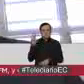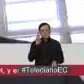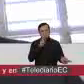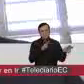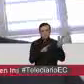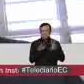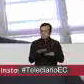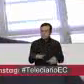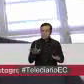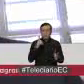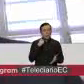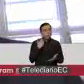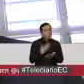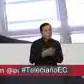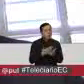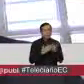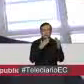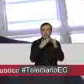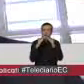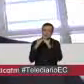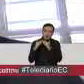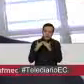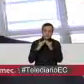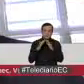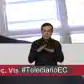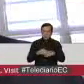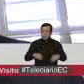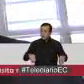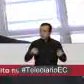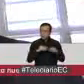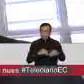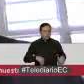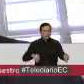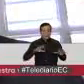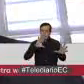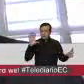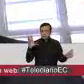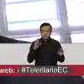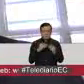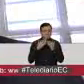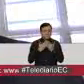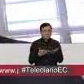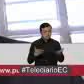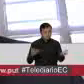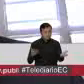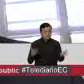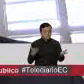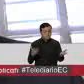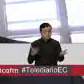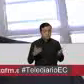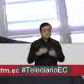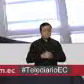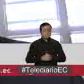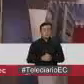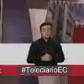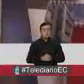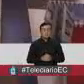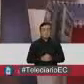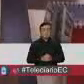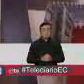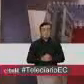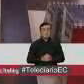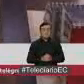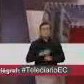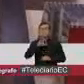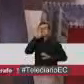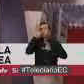donde se mostrará la oferta de casas, de departamentos, de terrenos, en fin, todo el ámbito del actual del desarrollo inmobiliario en el país. En